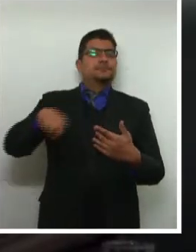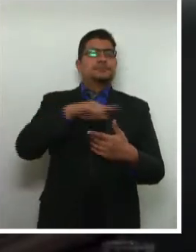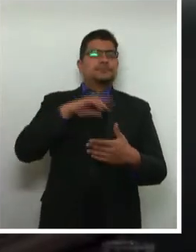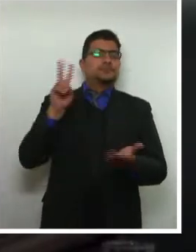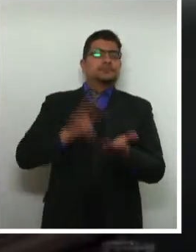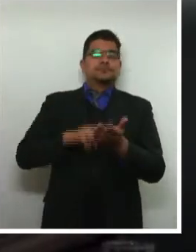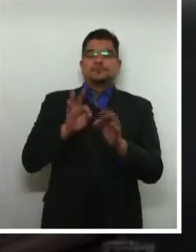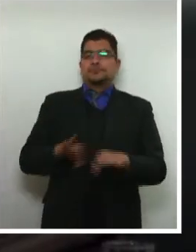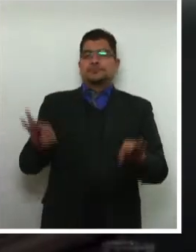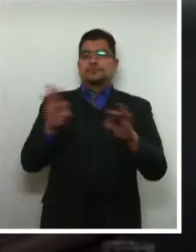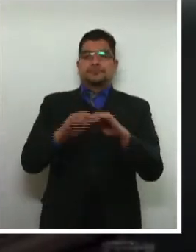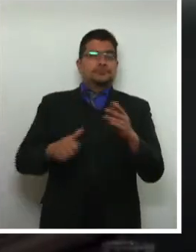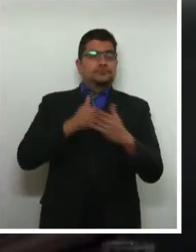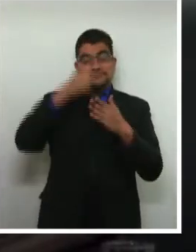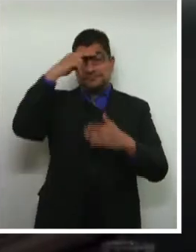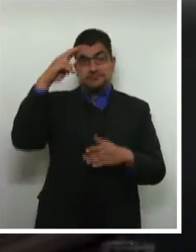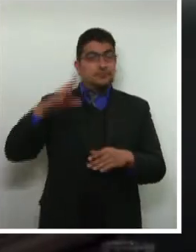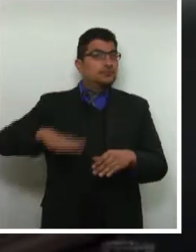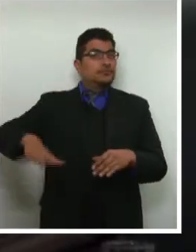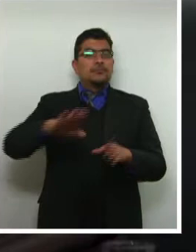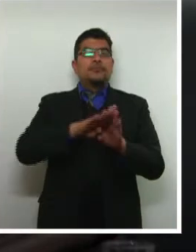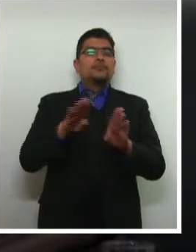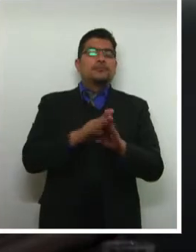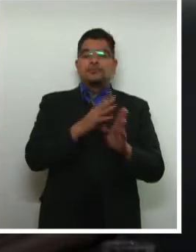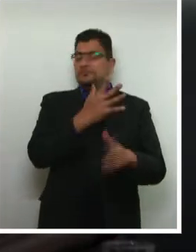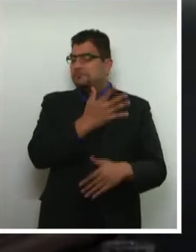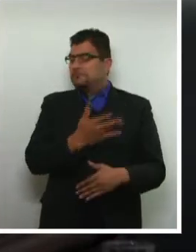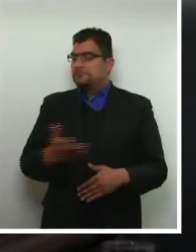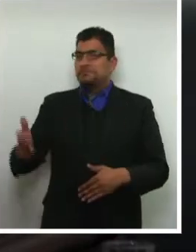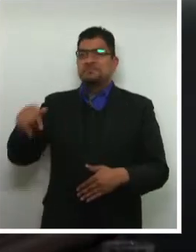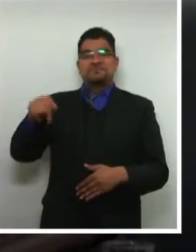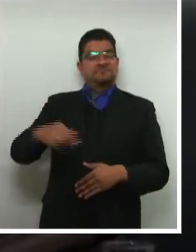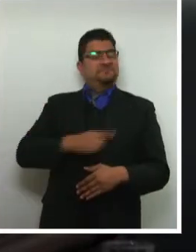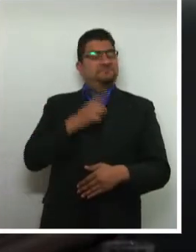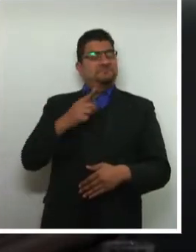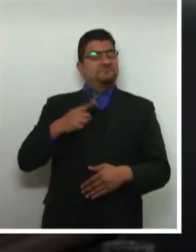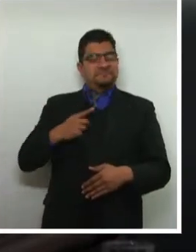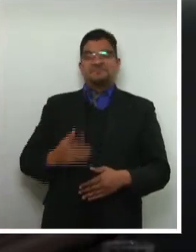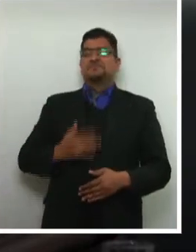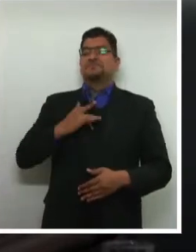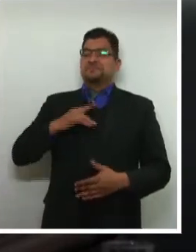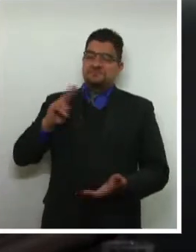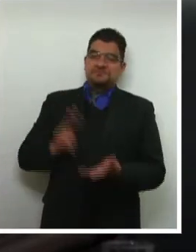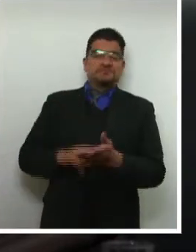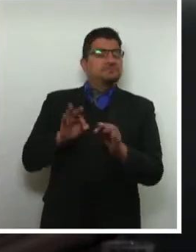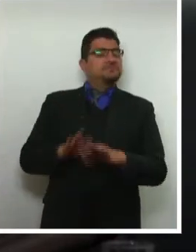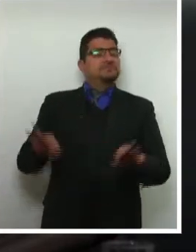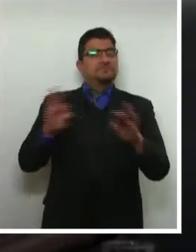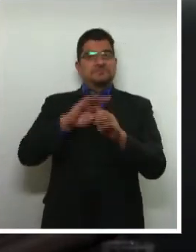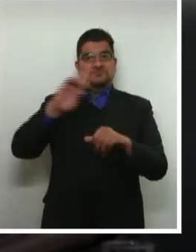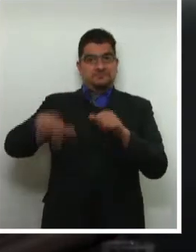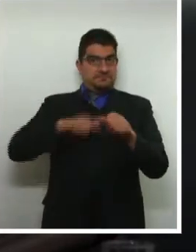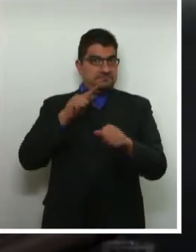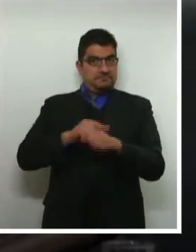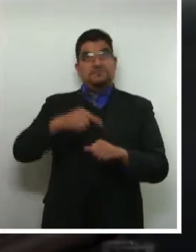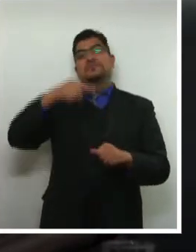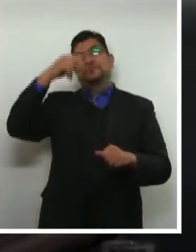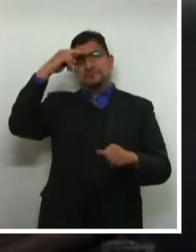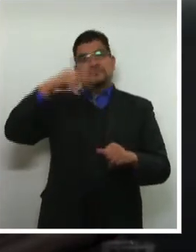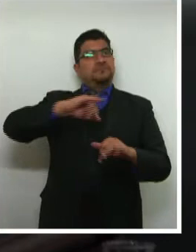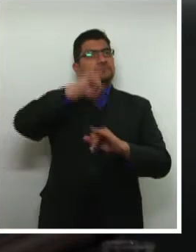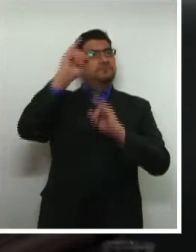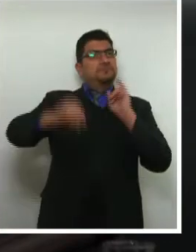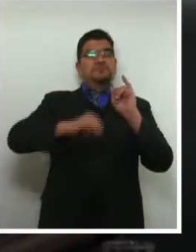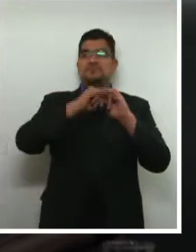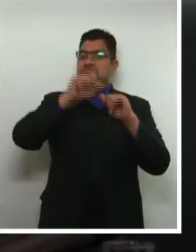caracterizan al Valle de México, son lo que deben ser referentes nacionales e internacionales. Y como